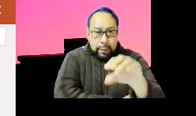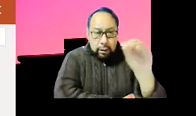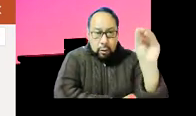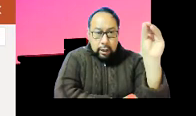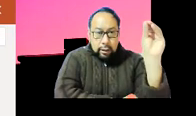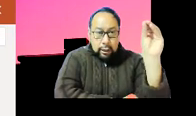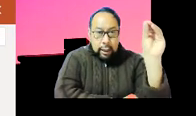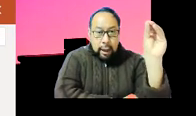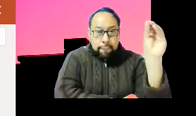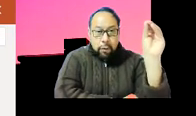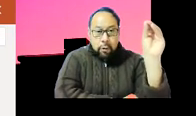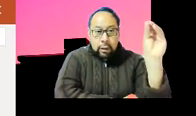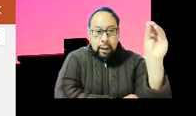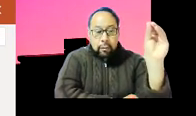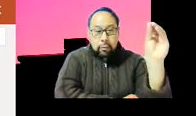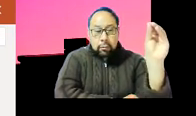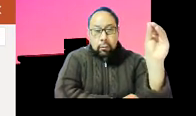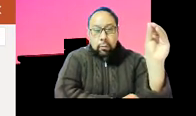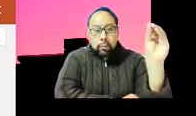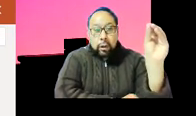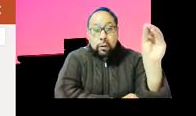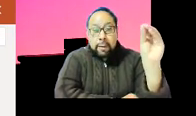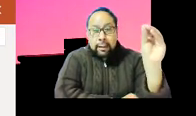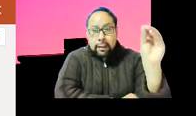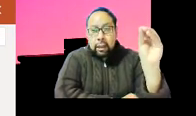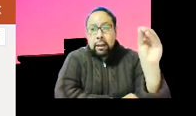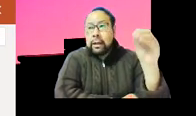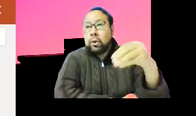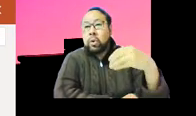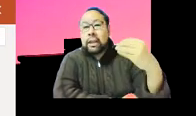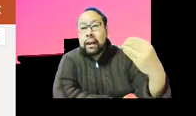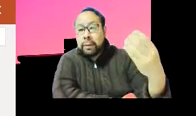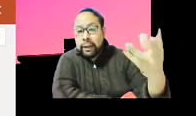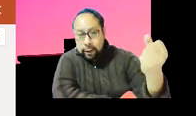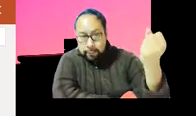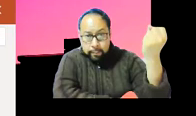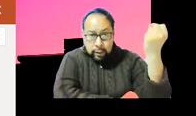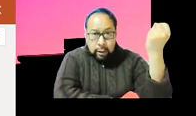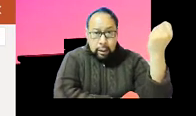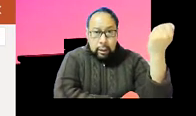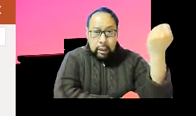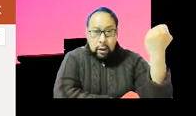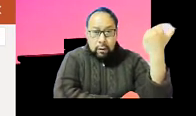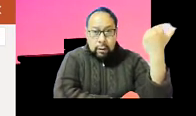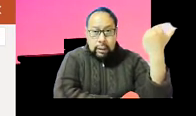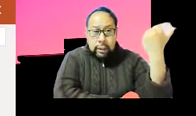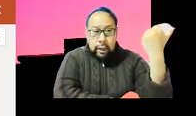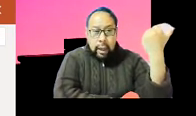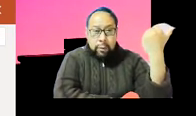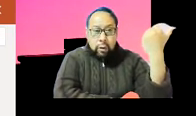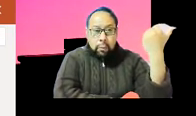convencer, hay personas que afrontan los debates, es decir, les gusta replicar. Y